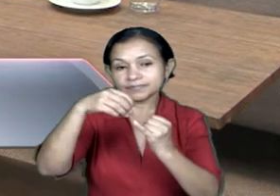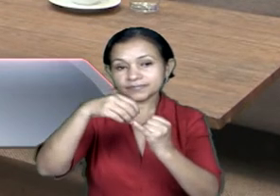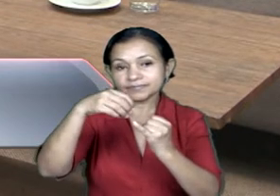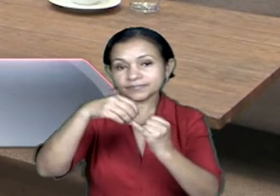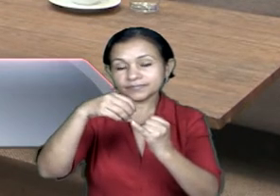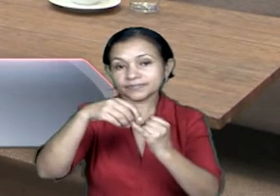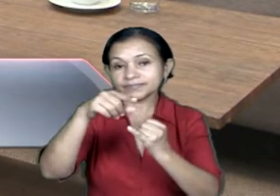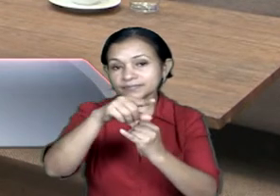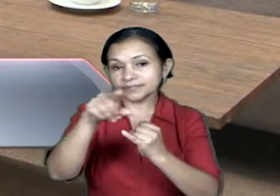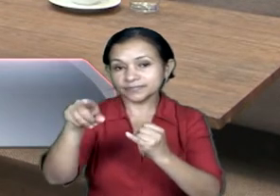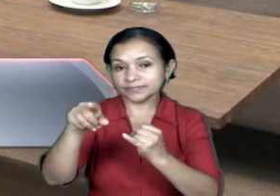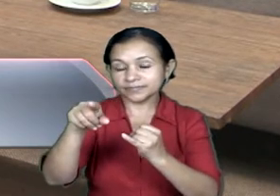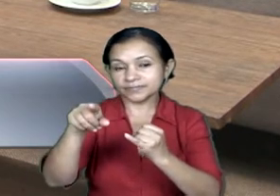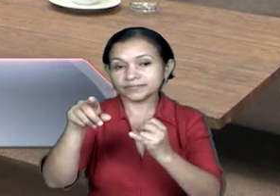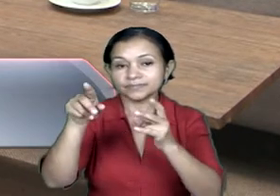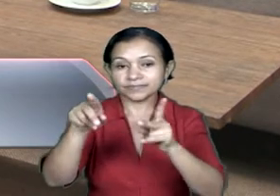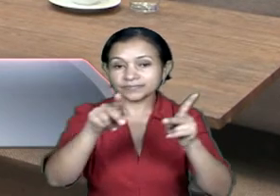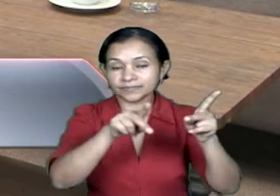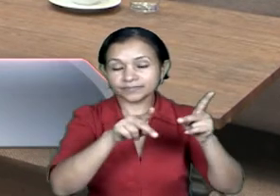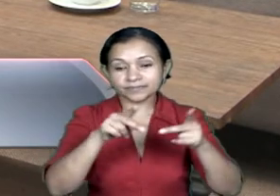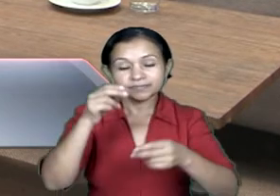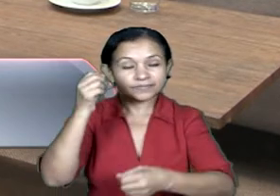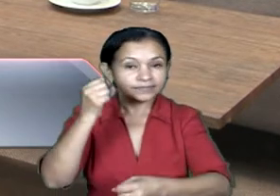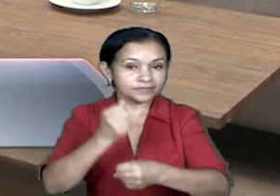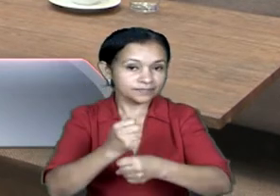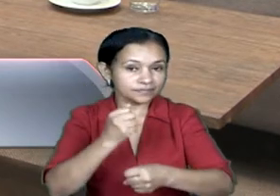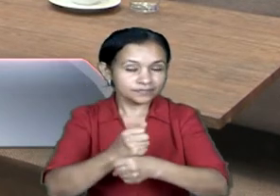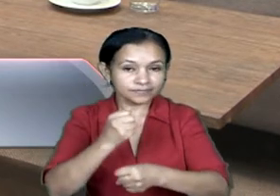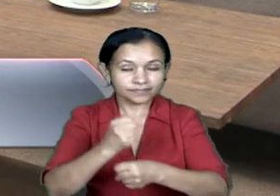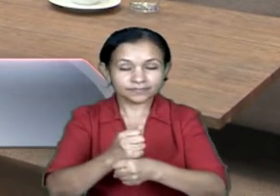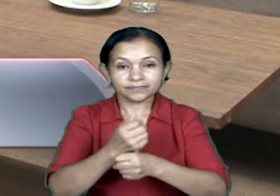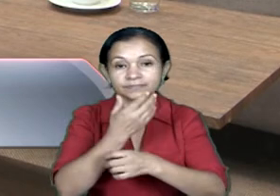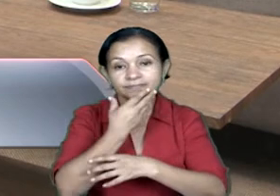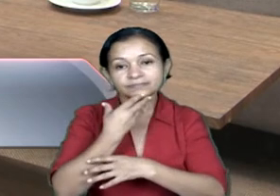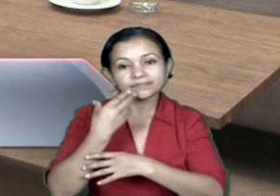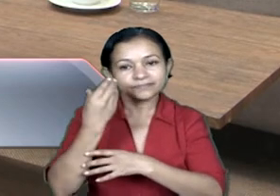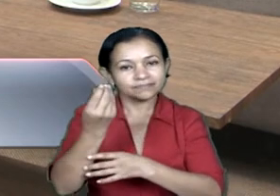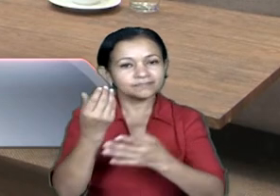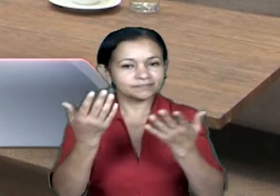Okay. Eso es para los funcionarios, los jóvenes, ¿no?